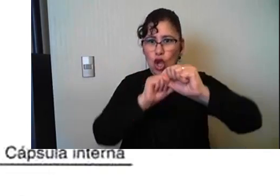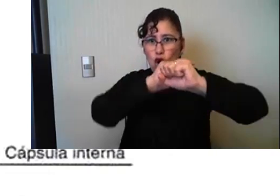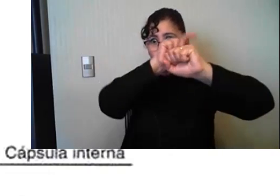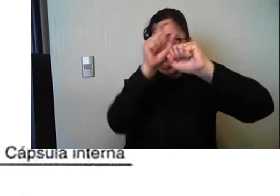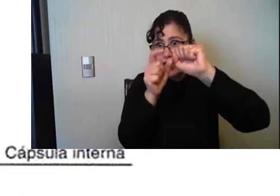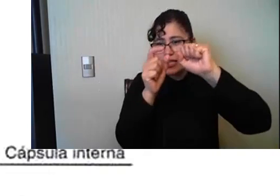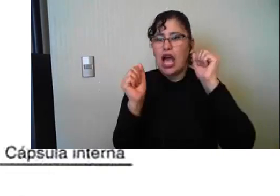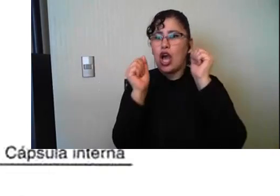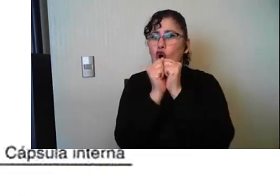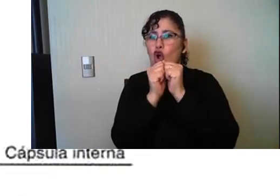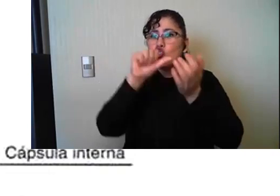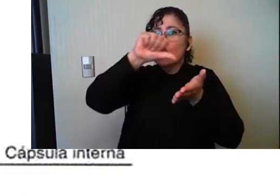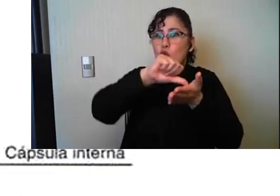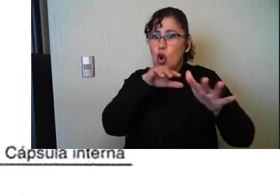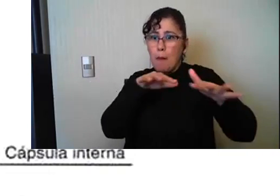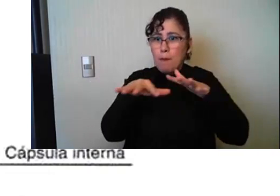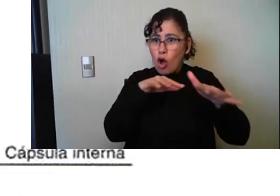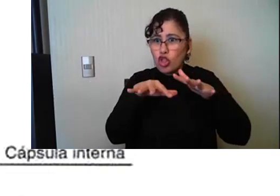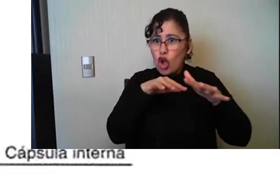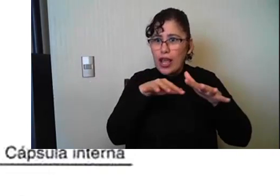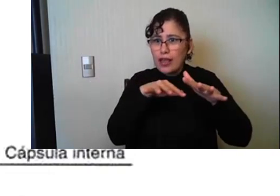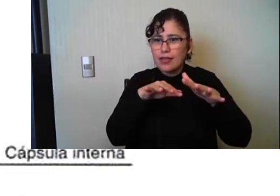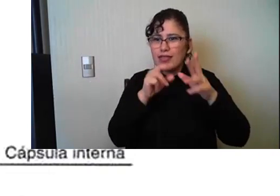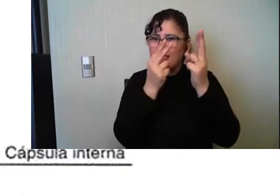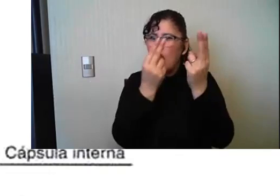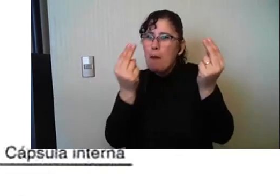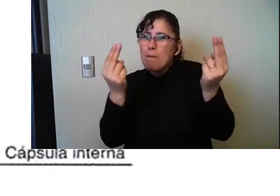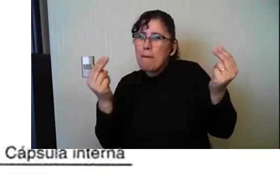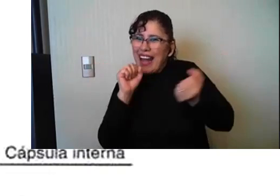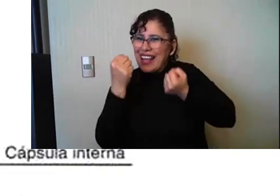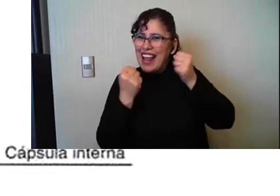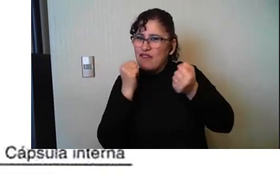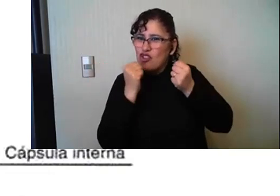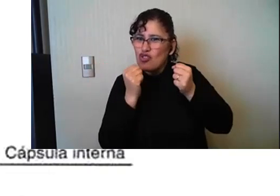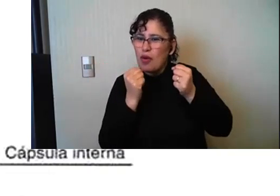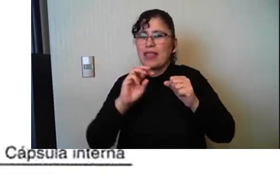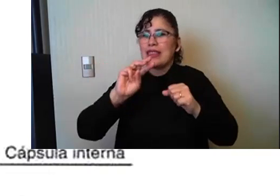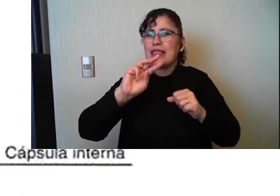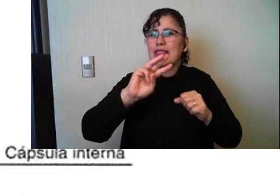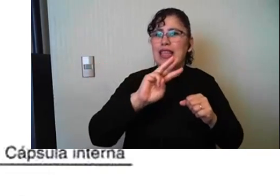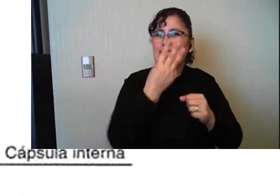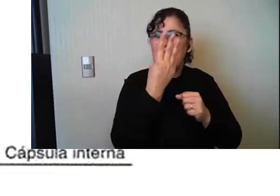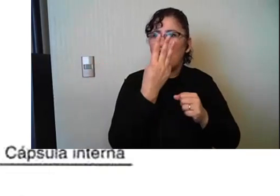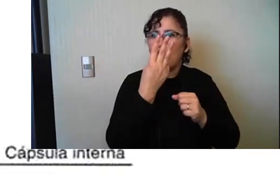núcleos motores de los pares craneanos, es decir, todos del tercero en adelante menos el octavo.